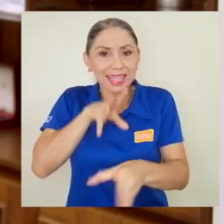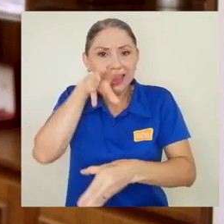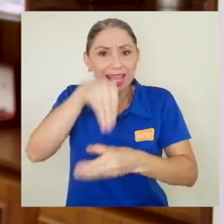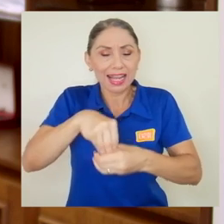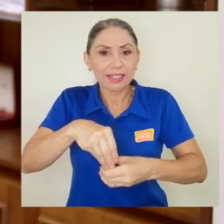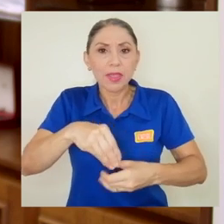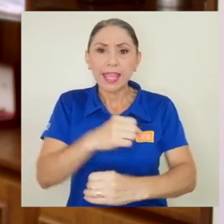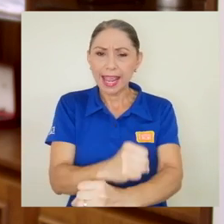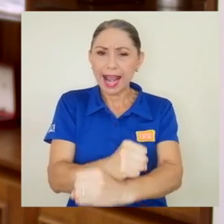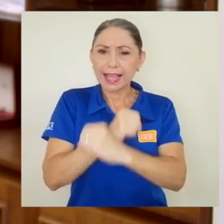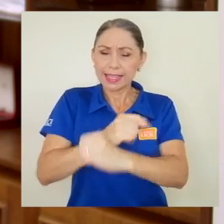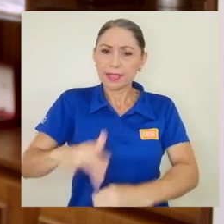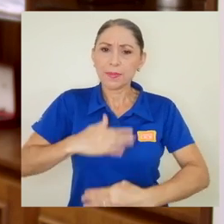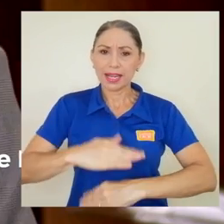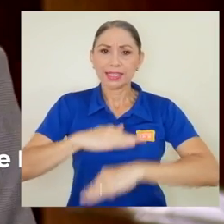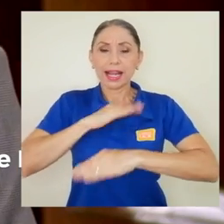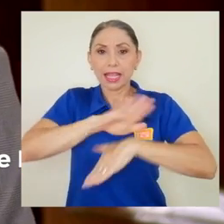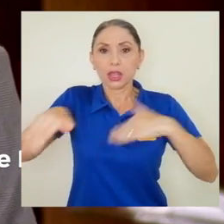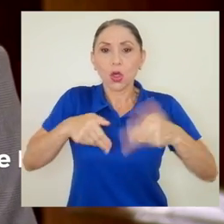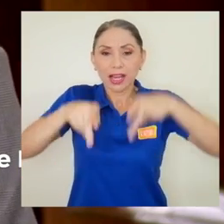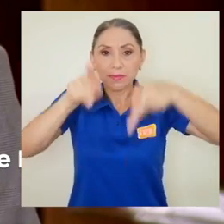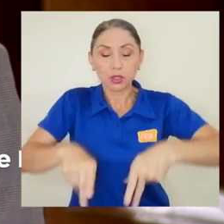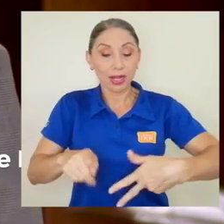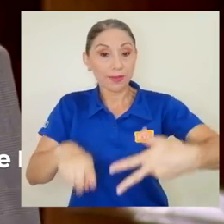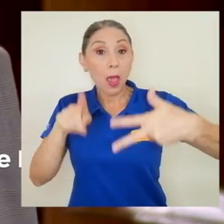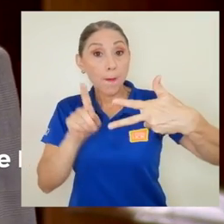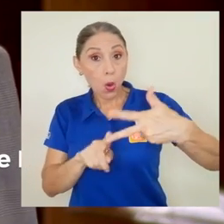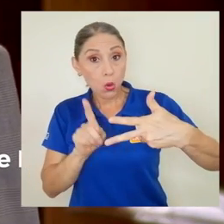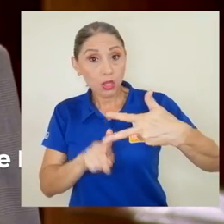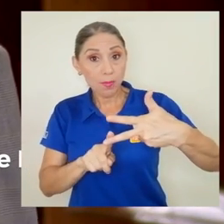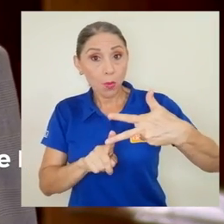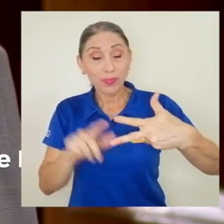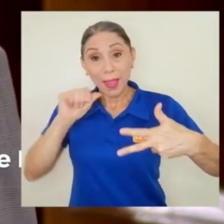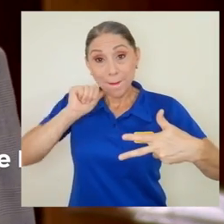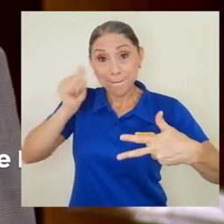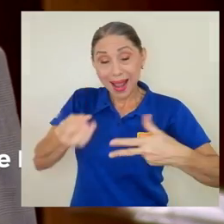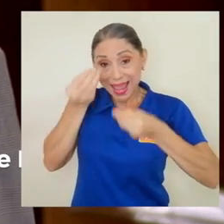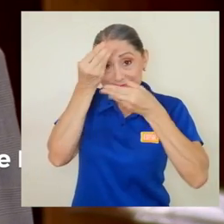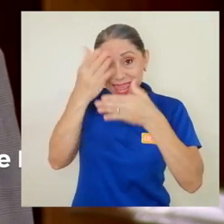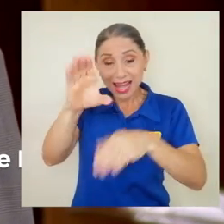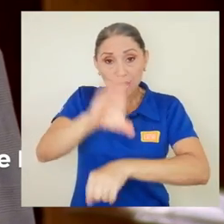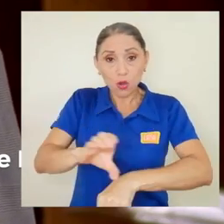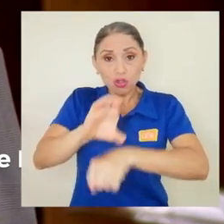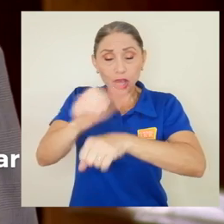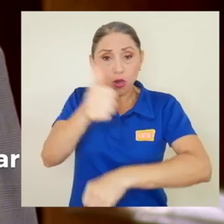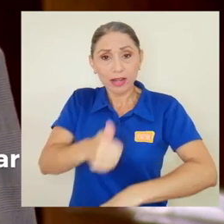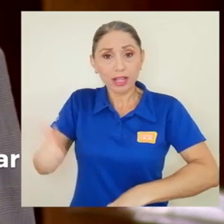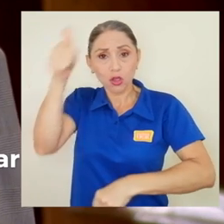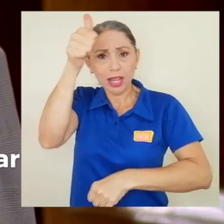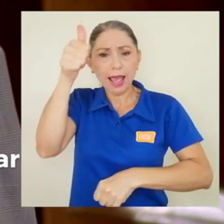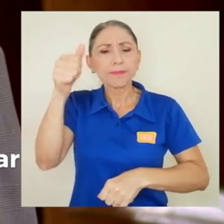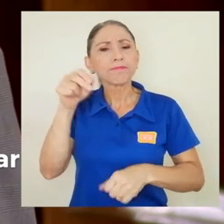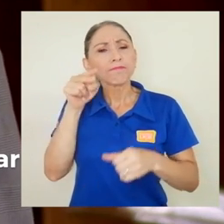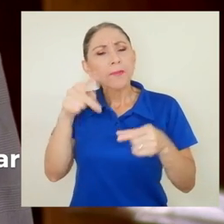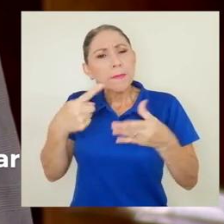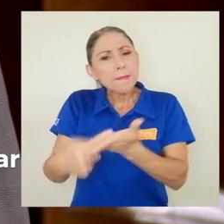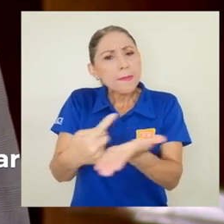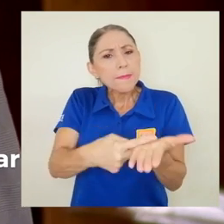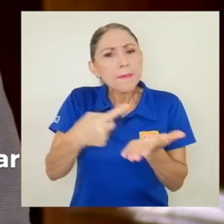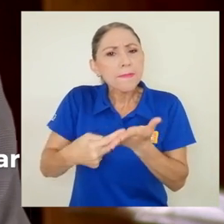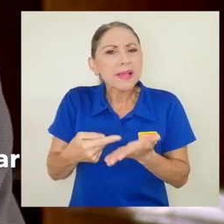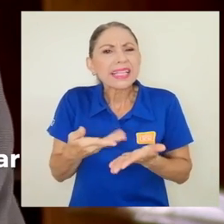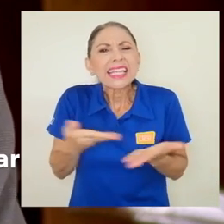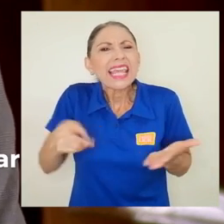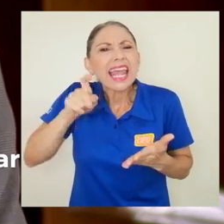bienestar de todas las personas por último les comparto que mañana el consejo de rectoría valorará las medidas